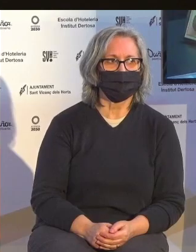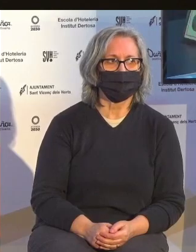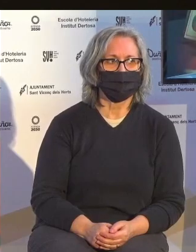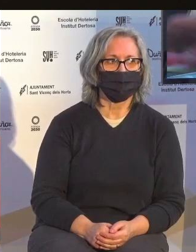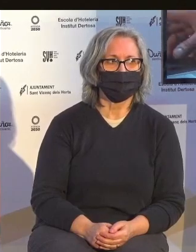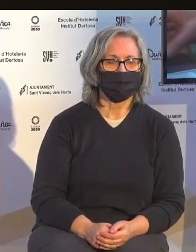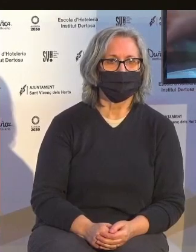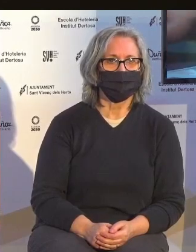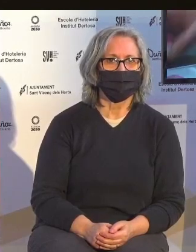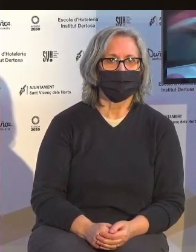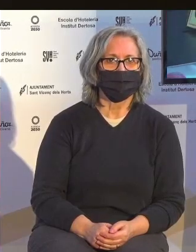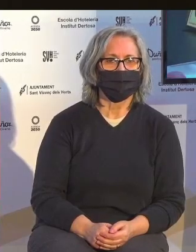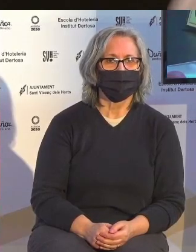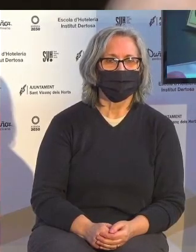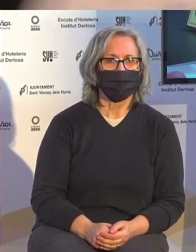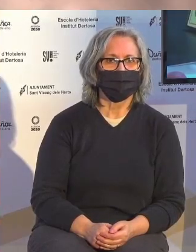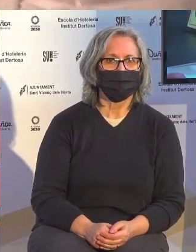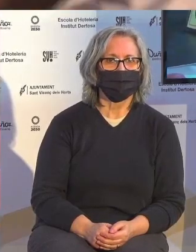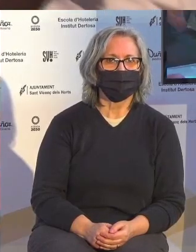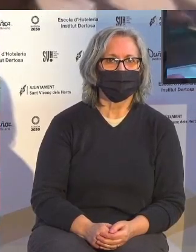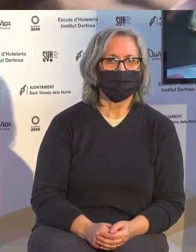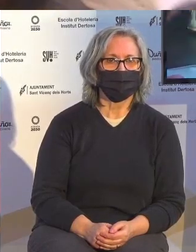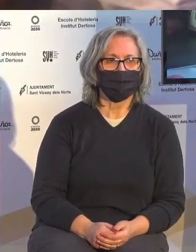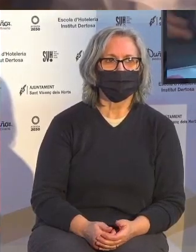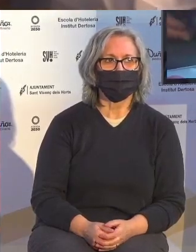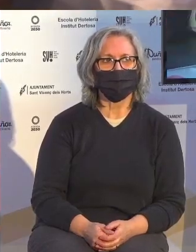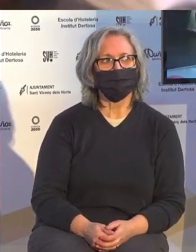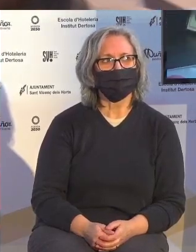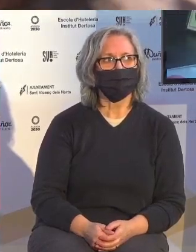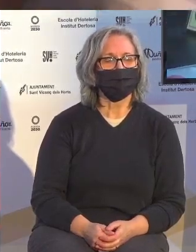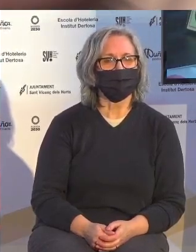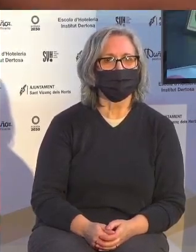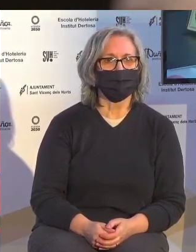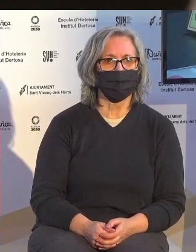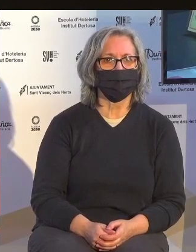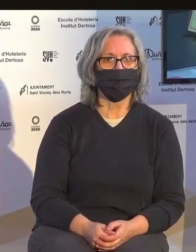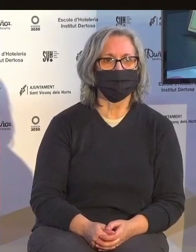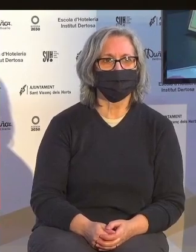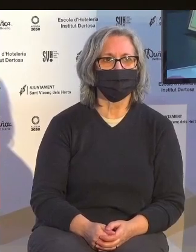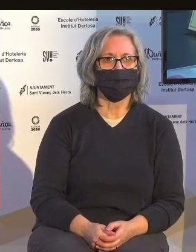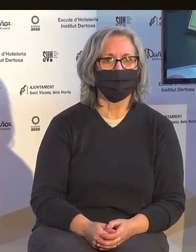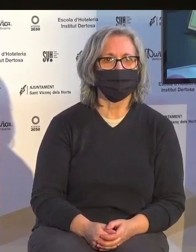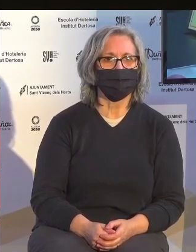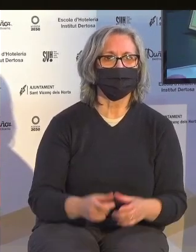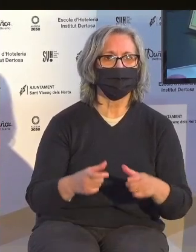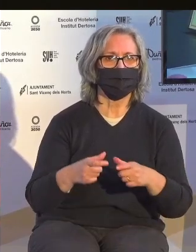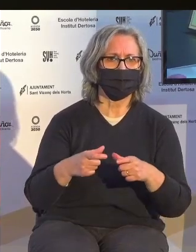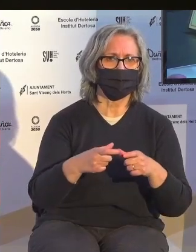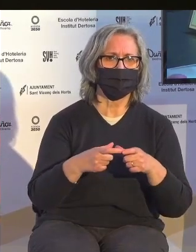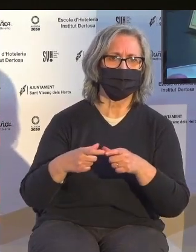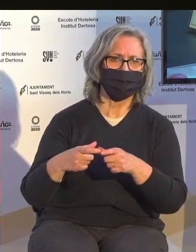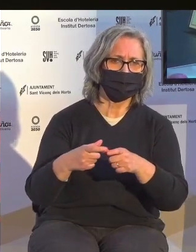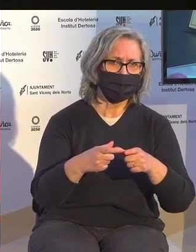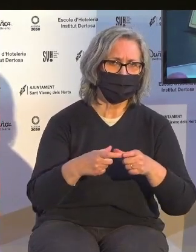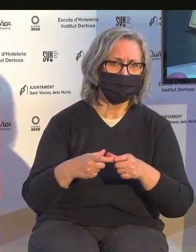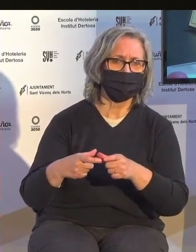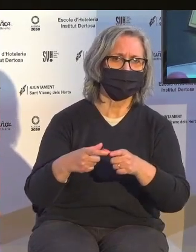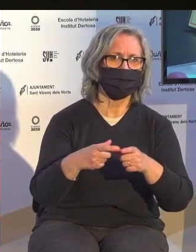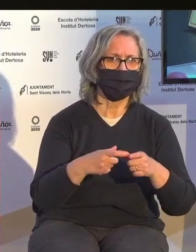regadío entonces acaba para que se queda es muy importante también que está